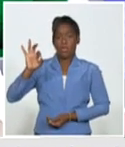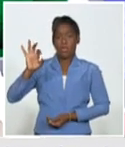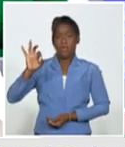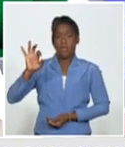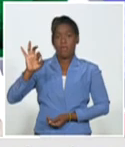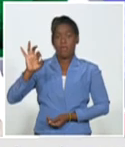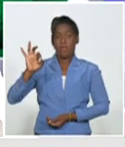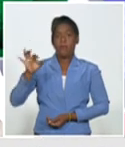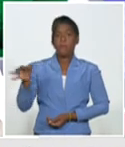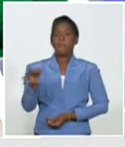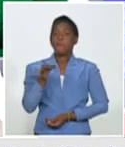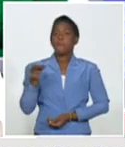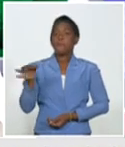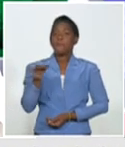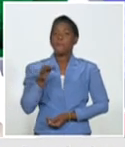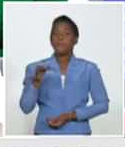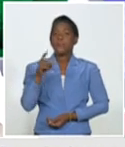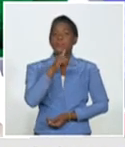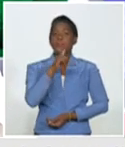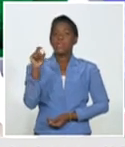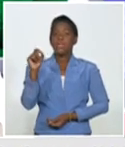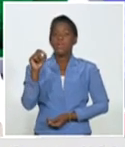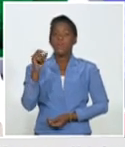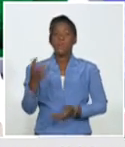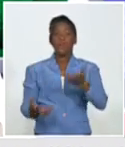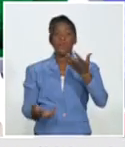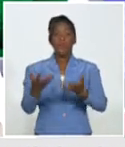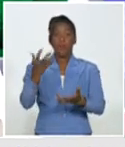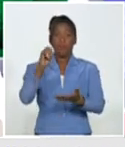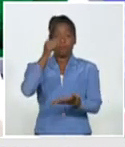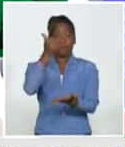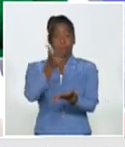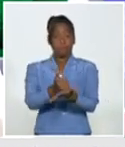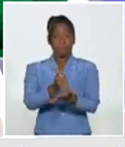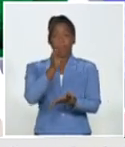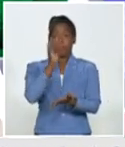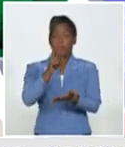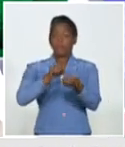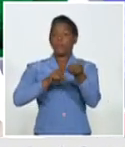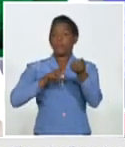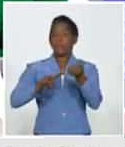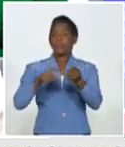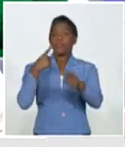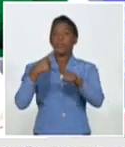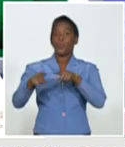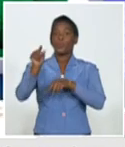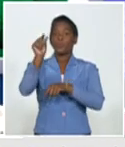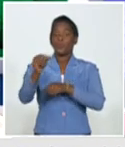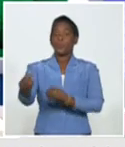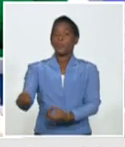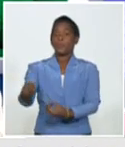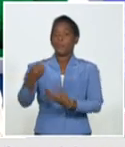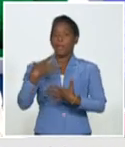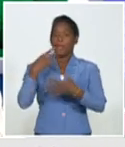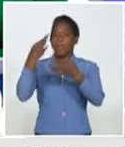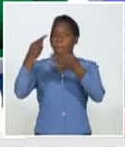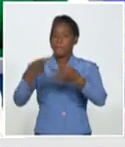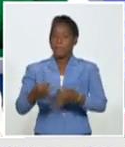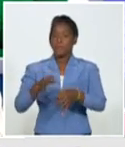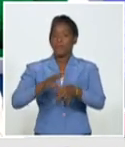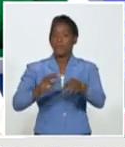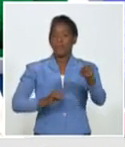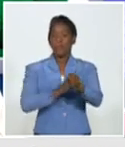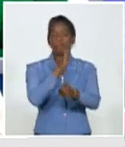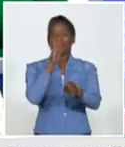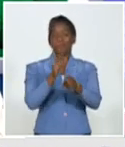del municipio de Cienfuegos en esta provincia, contacto de un caso positivo ya